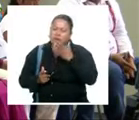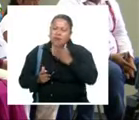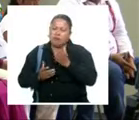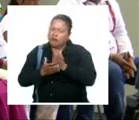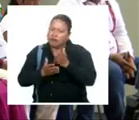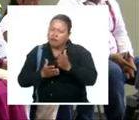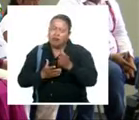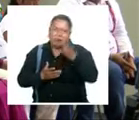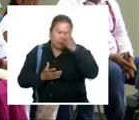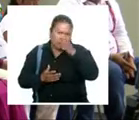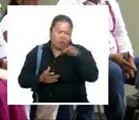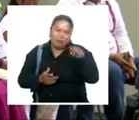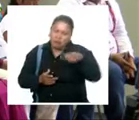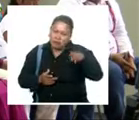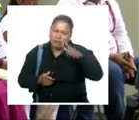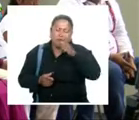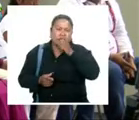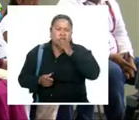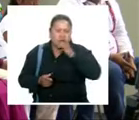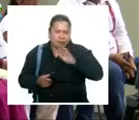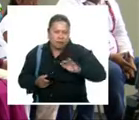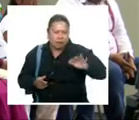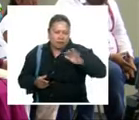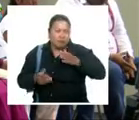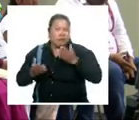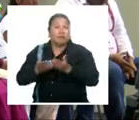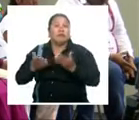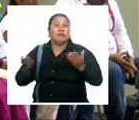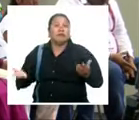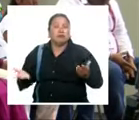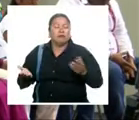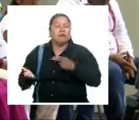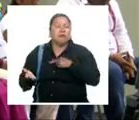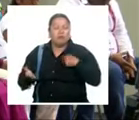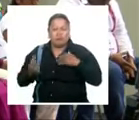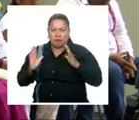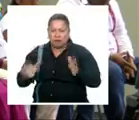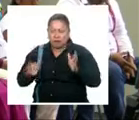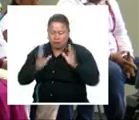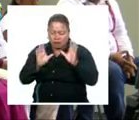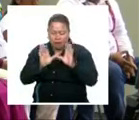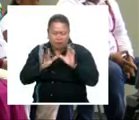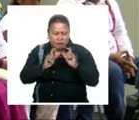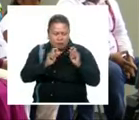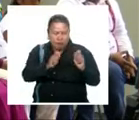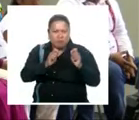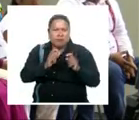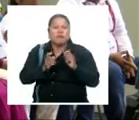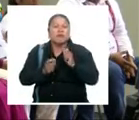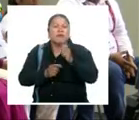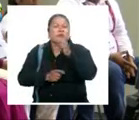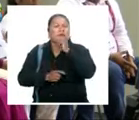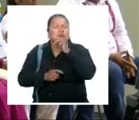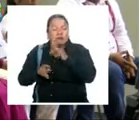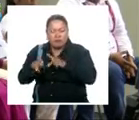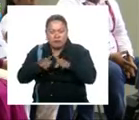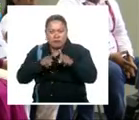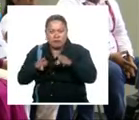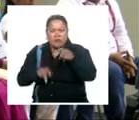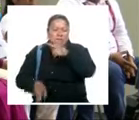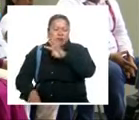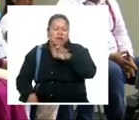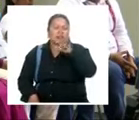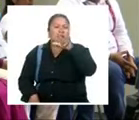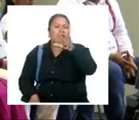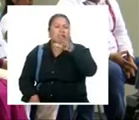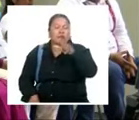cuerpos de seguridad. Ahora también estamos certificando a los topiles que en